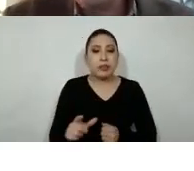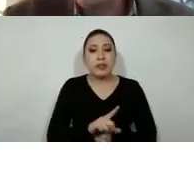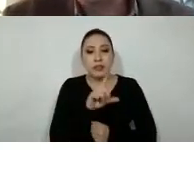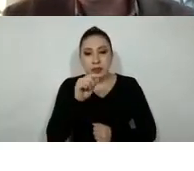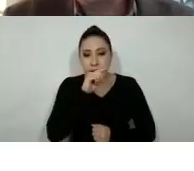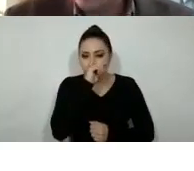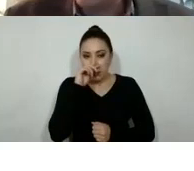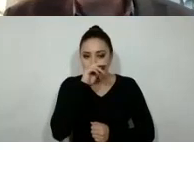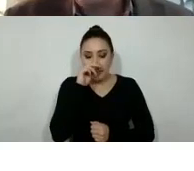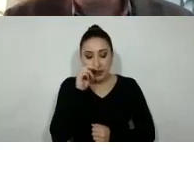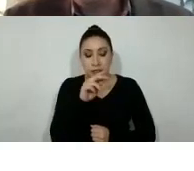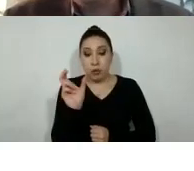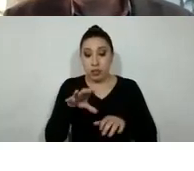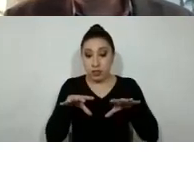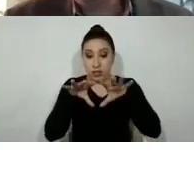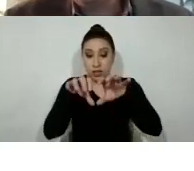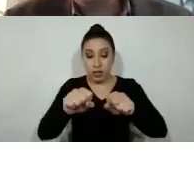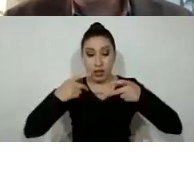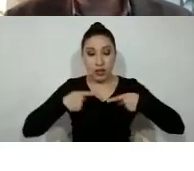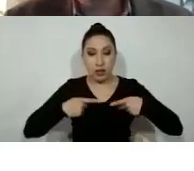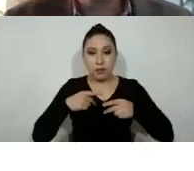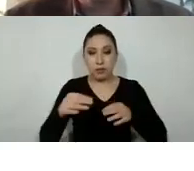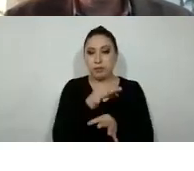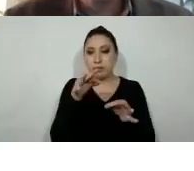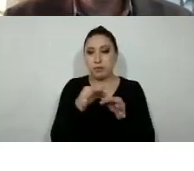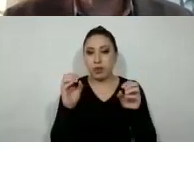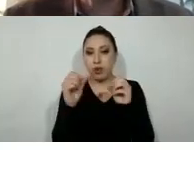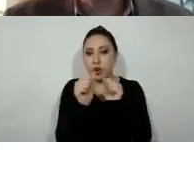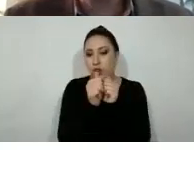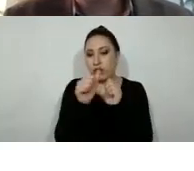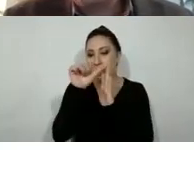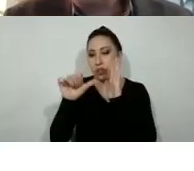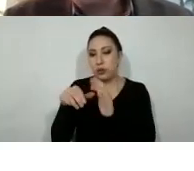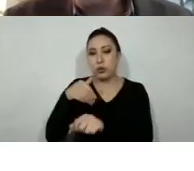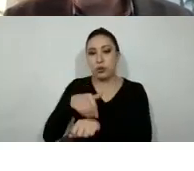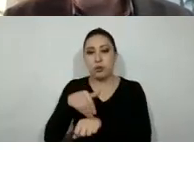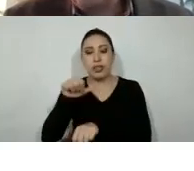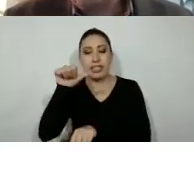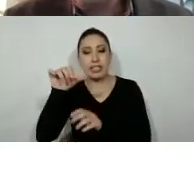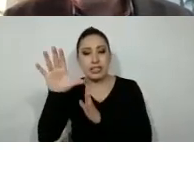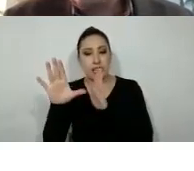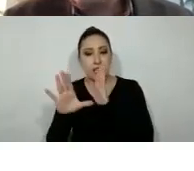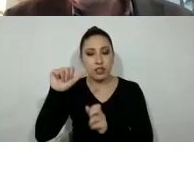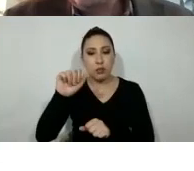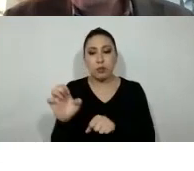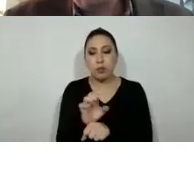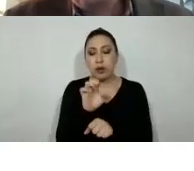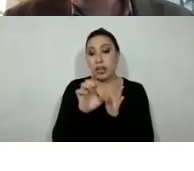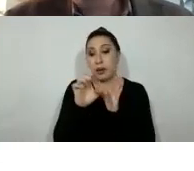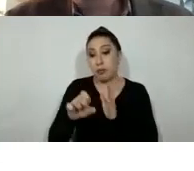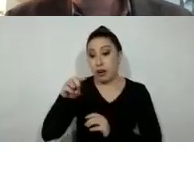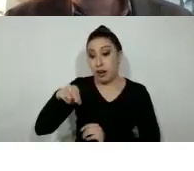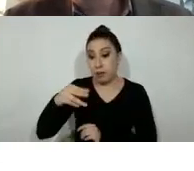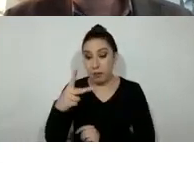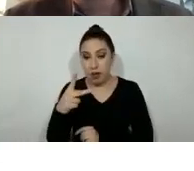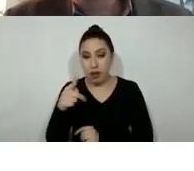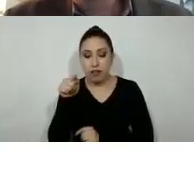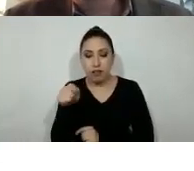artículo 16, que es lo de la flagrancia, que ya les decía yo, es decir, que el Ministerio Público considera que no